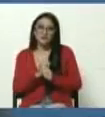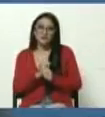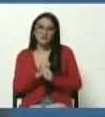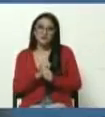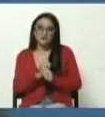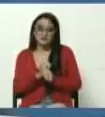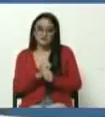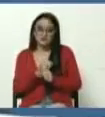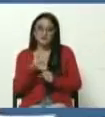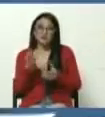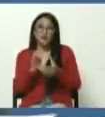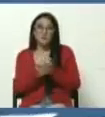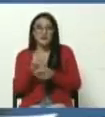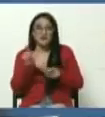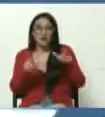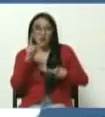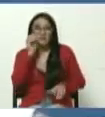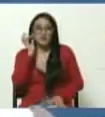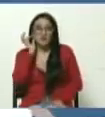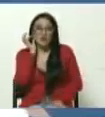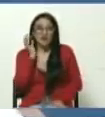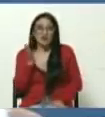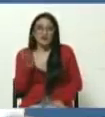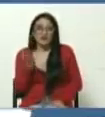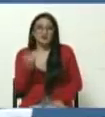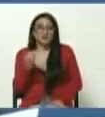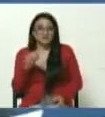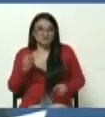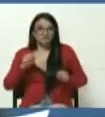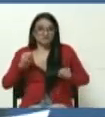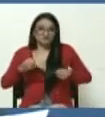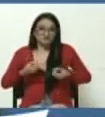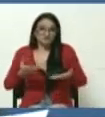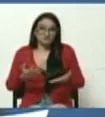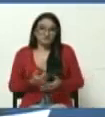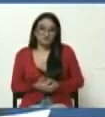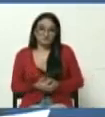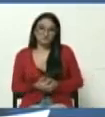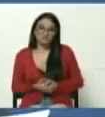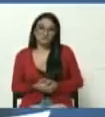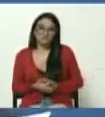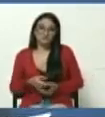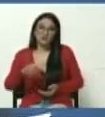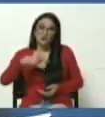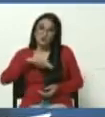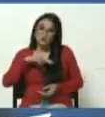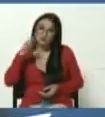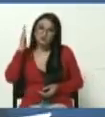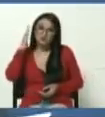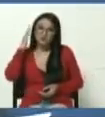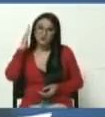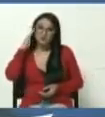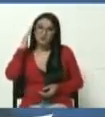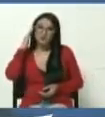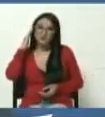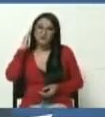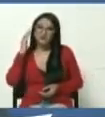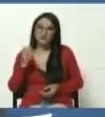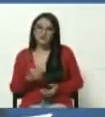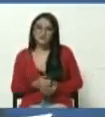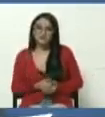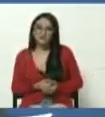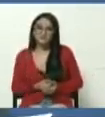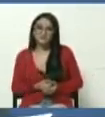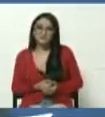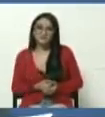de esos compañeros, de esas compañeras, está totalmente garantizado. Y nosotros sabemos que